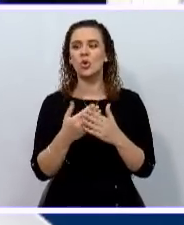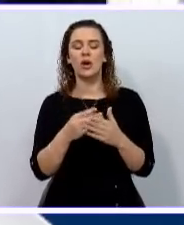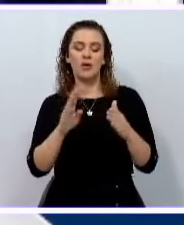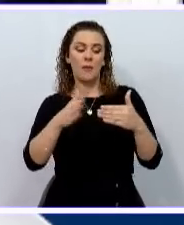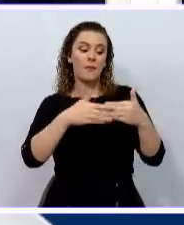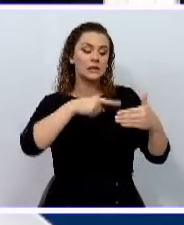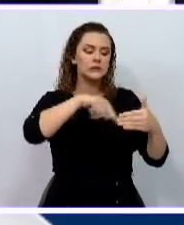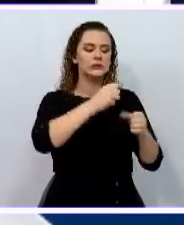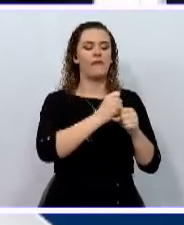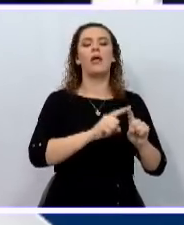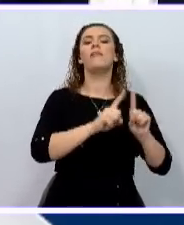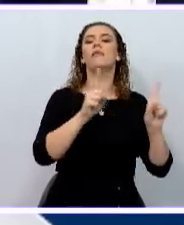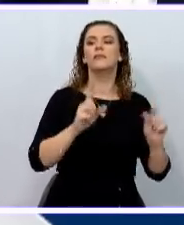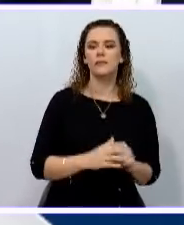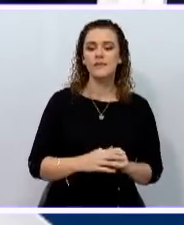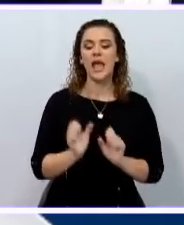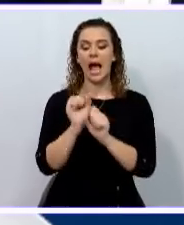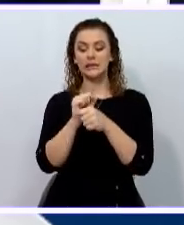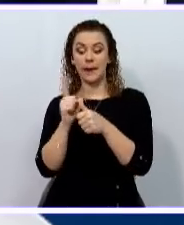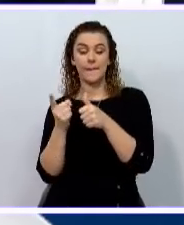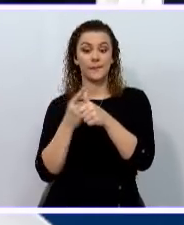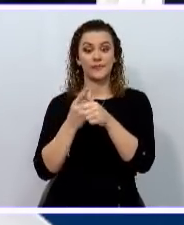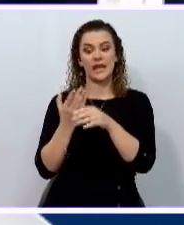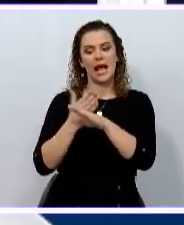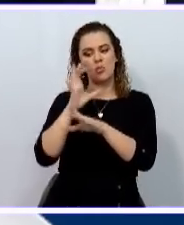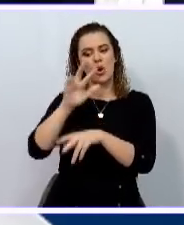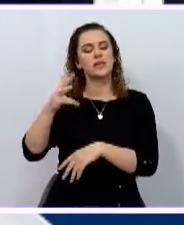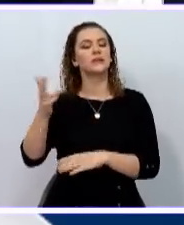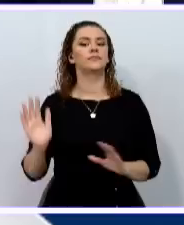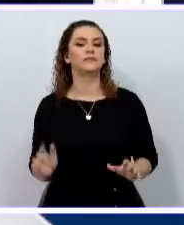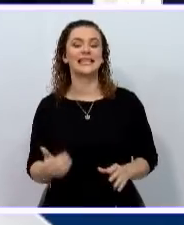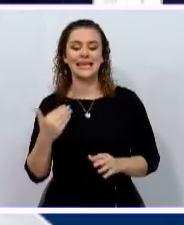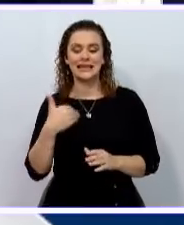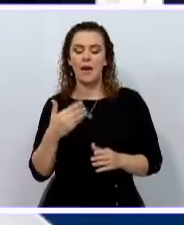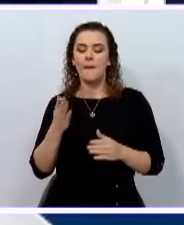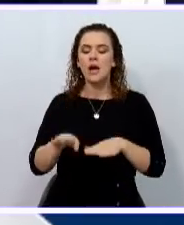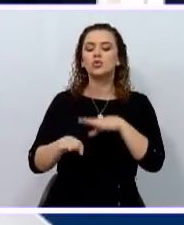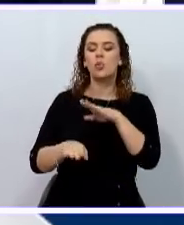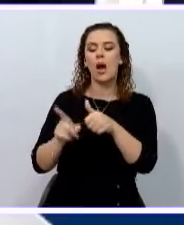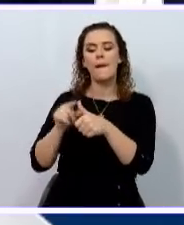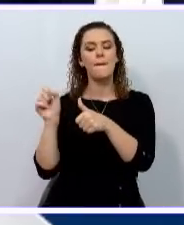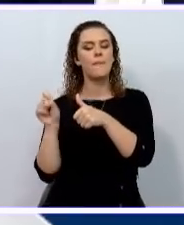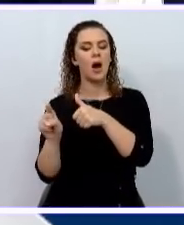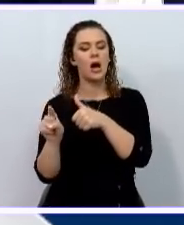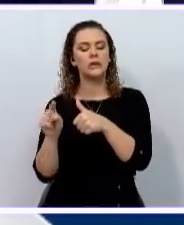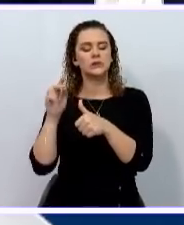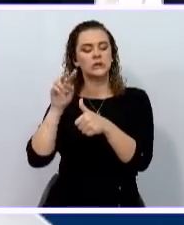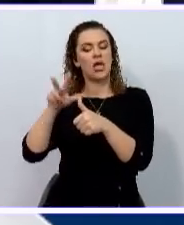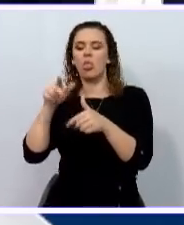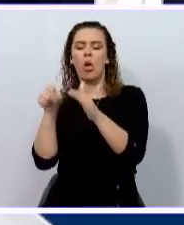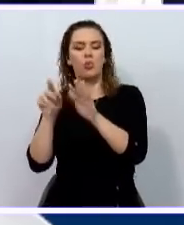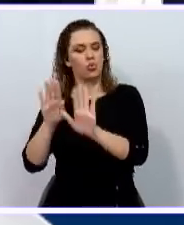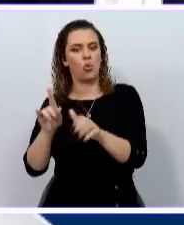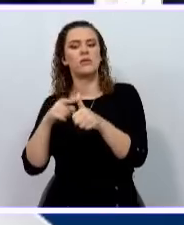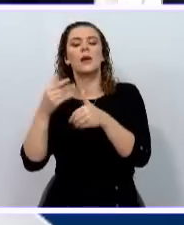para él se trabaja diferente es hacer el primero antes de Buscar el tercero o sea tener que ir paso a paso tenés que hacer el primero y no desbocarte por ir a buscar tres